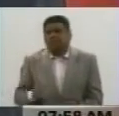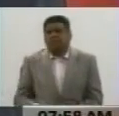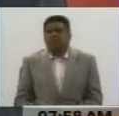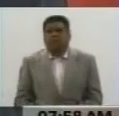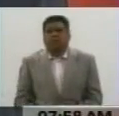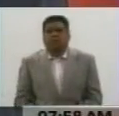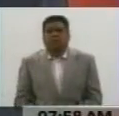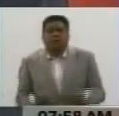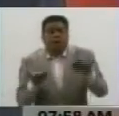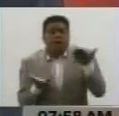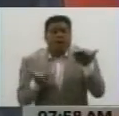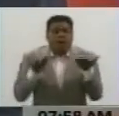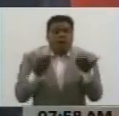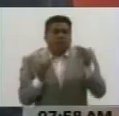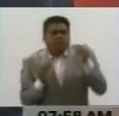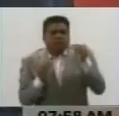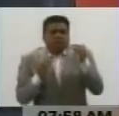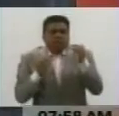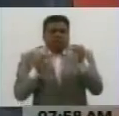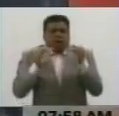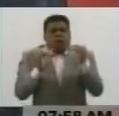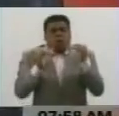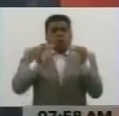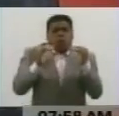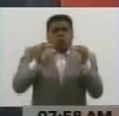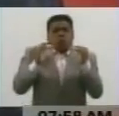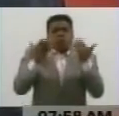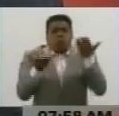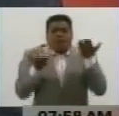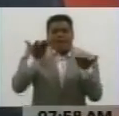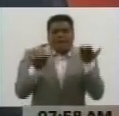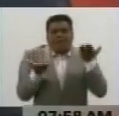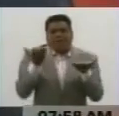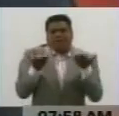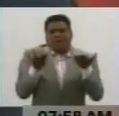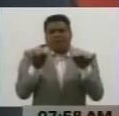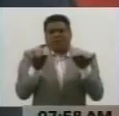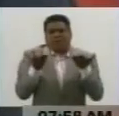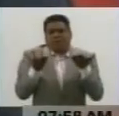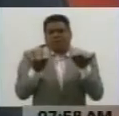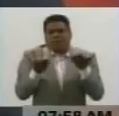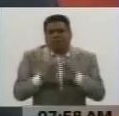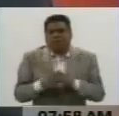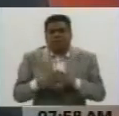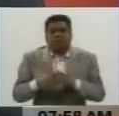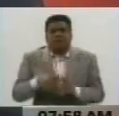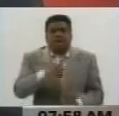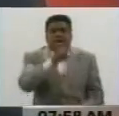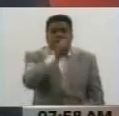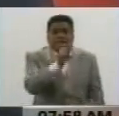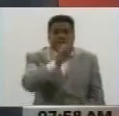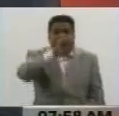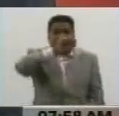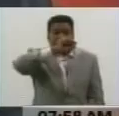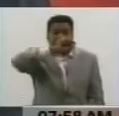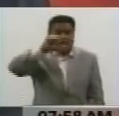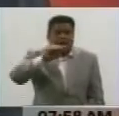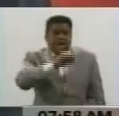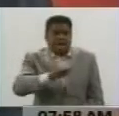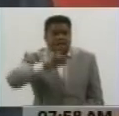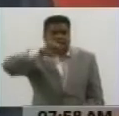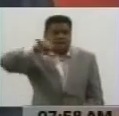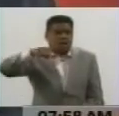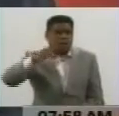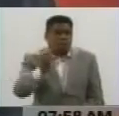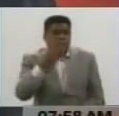que el equilibrio y la independencia entre poderes hoy prevalece. Y es donde el Tribunal Supremo tiene la facultad para verificar que esa actividad